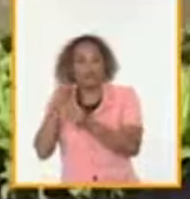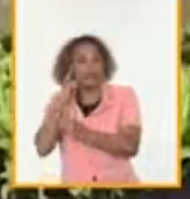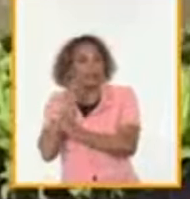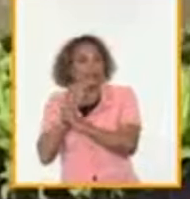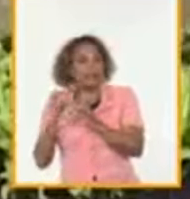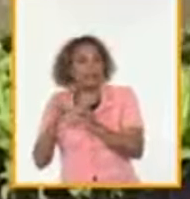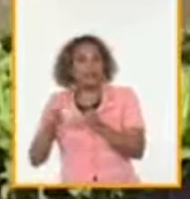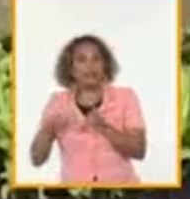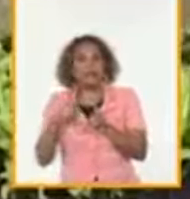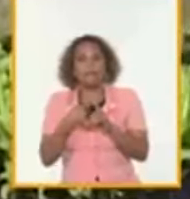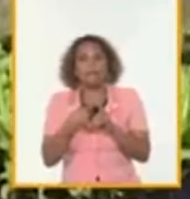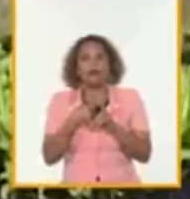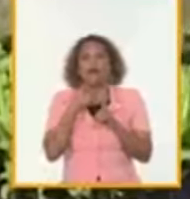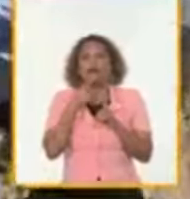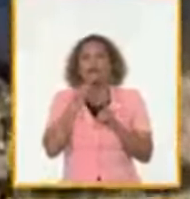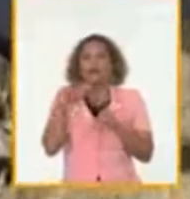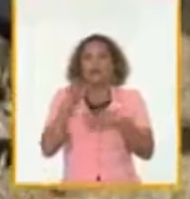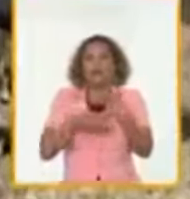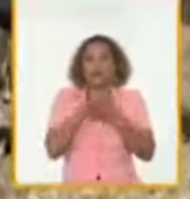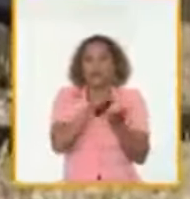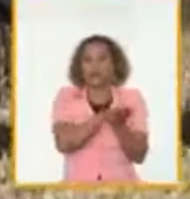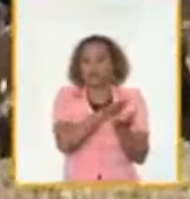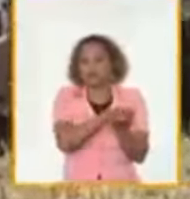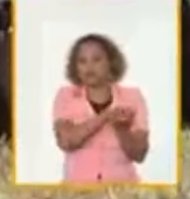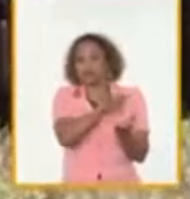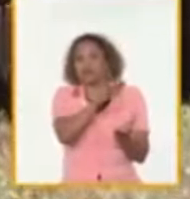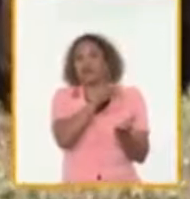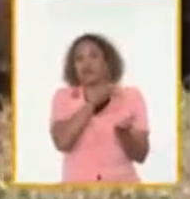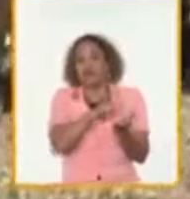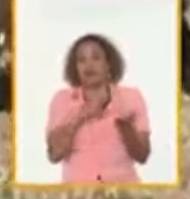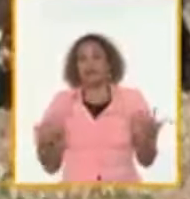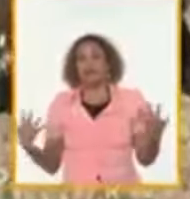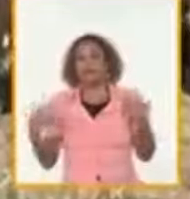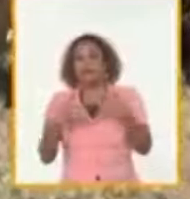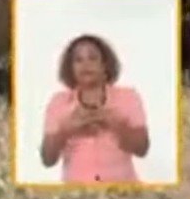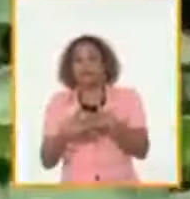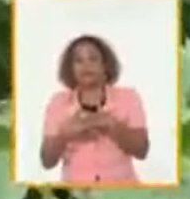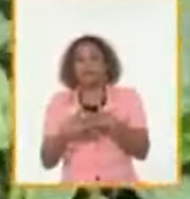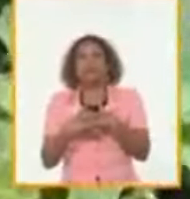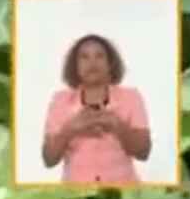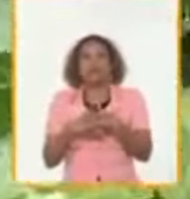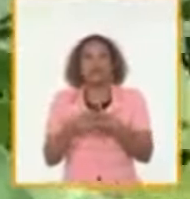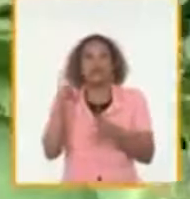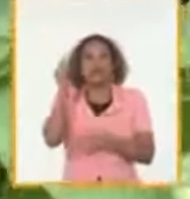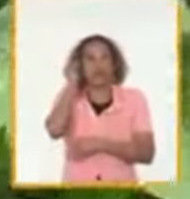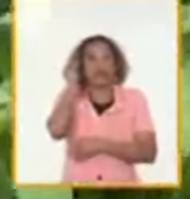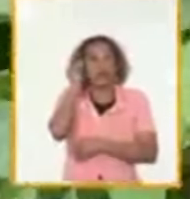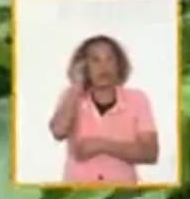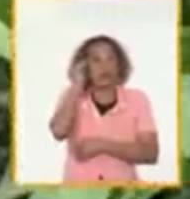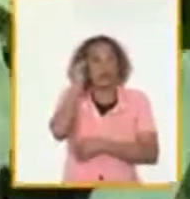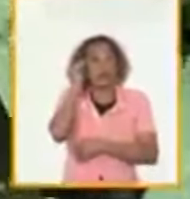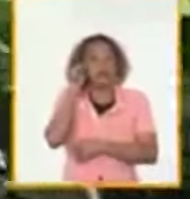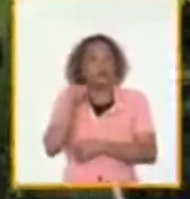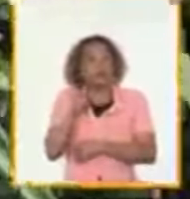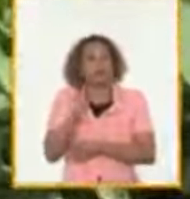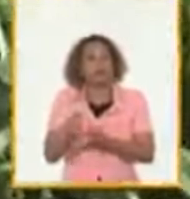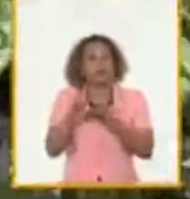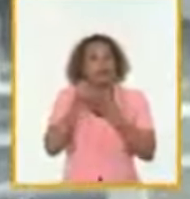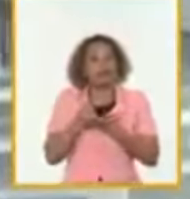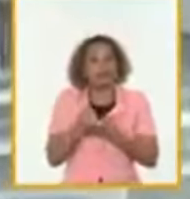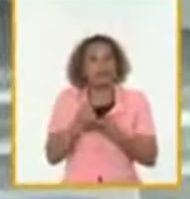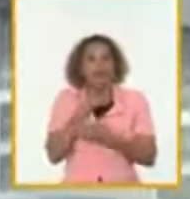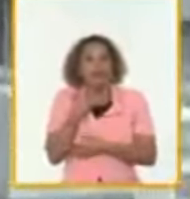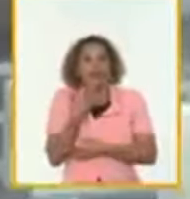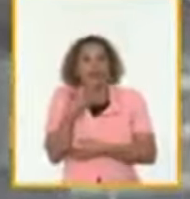el ese banco de problemas que tenemos nosotros en la provincia o sea unimos el sector del conocimiento que nos facilitara a nosotros